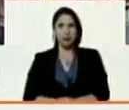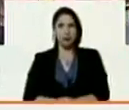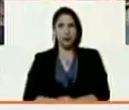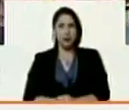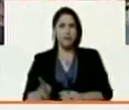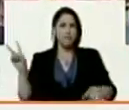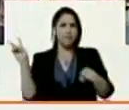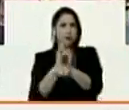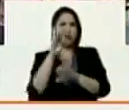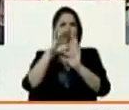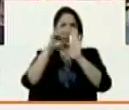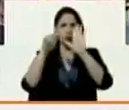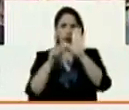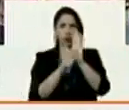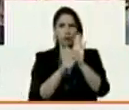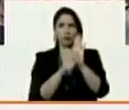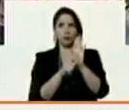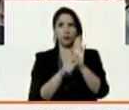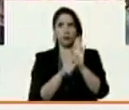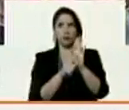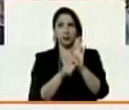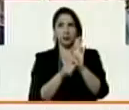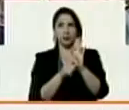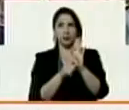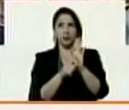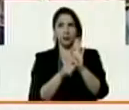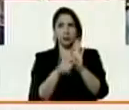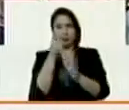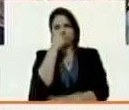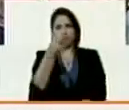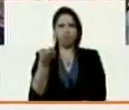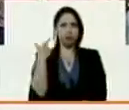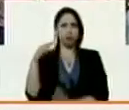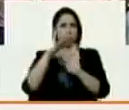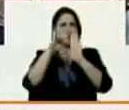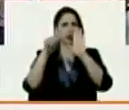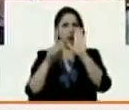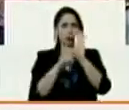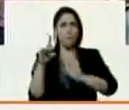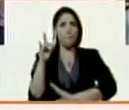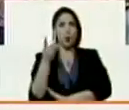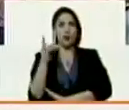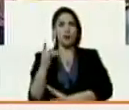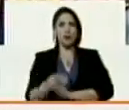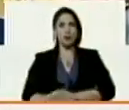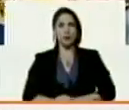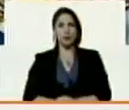Violar la Constitución. Pasarle por un lado a la Constitución de Bolivia.